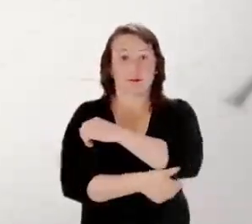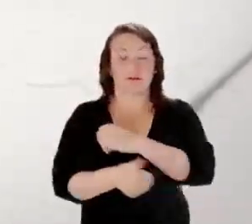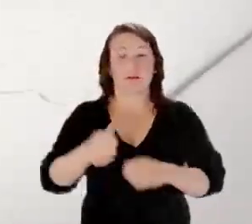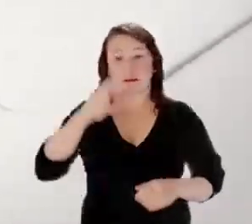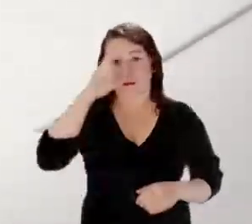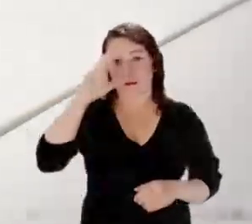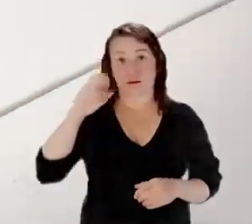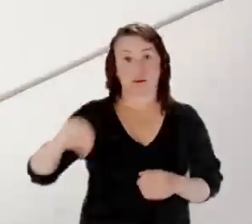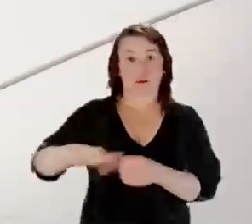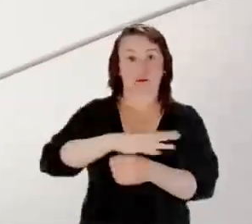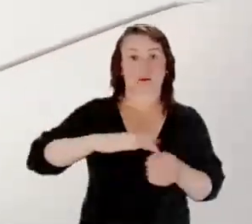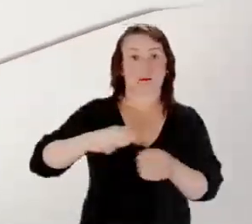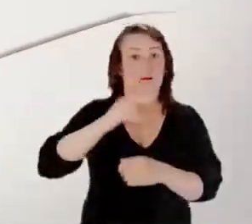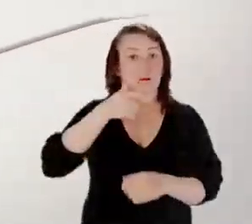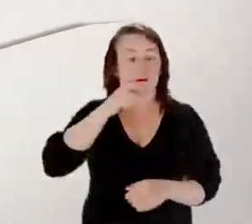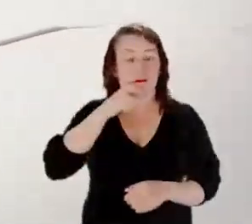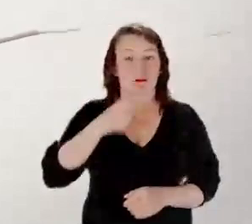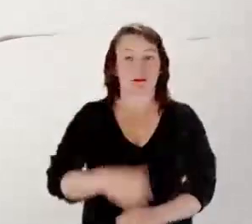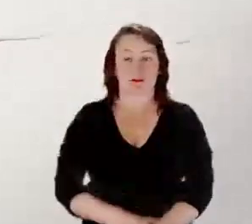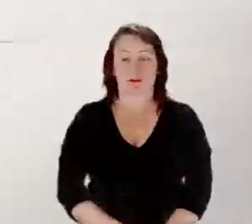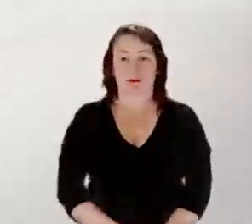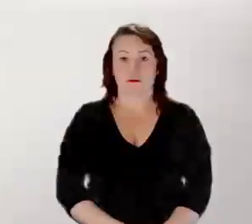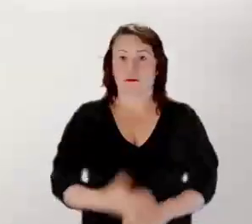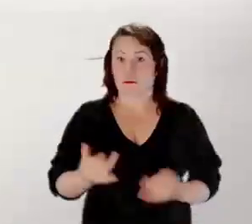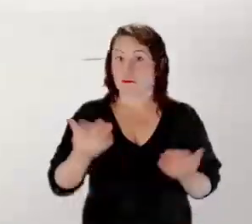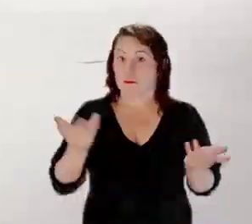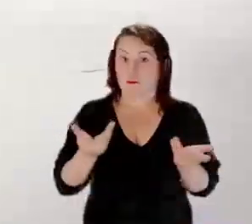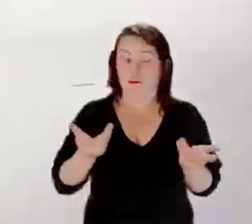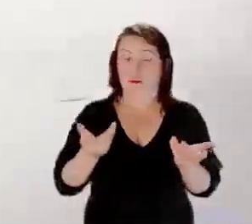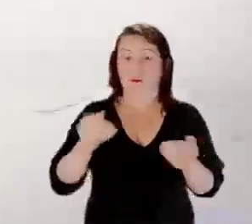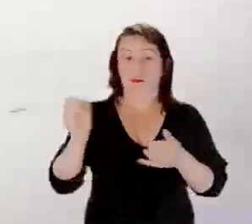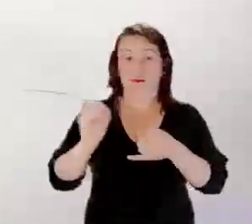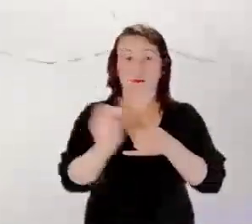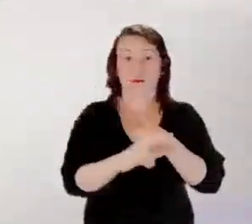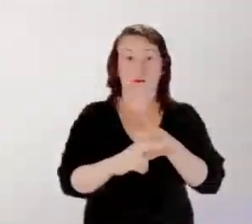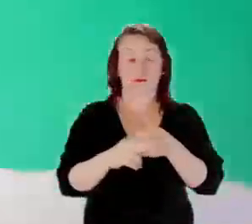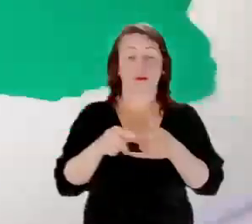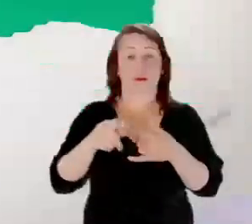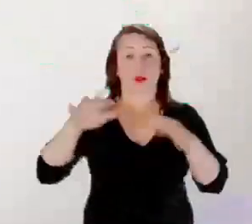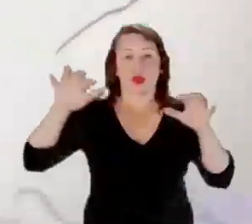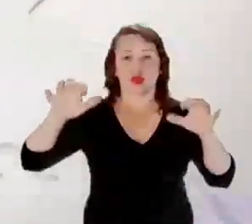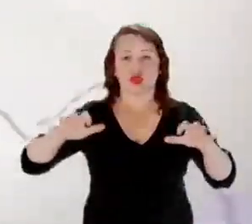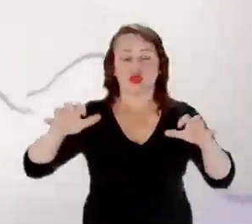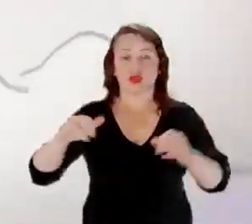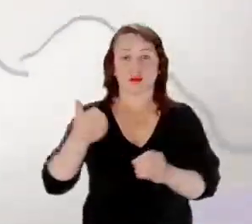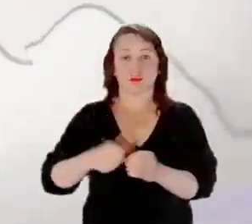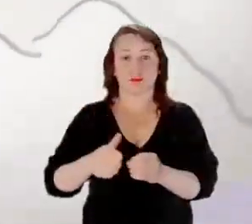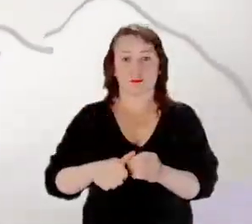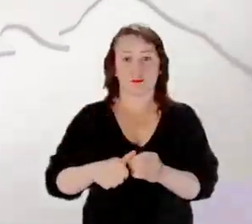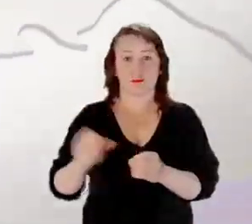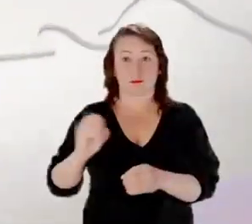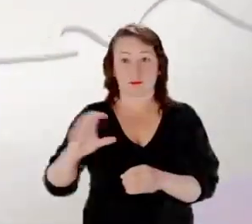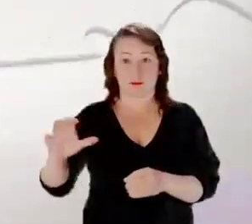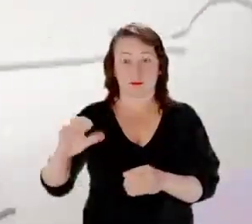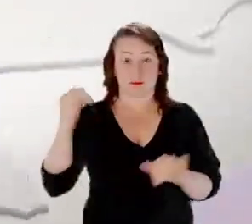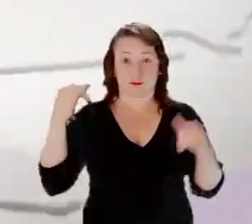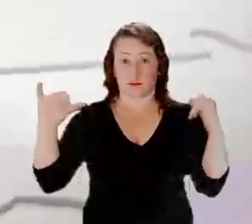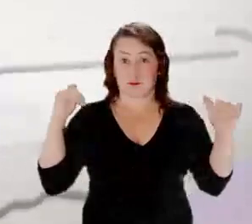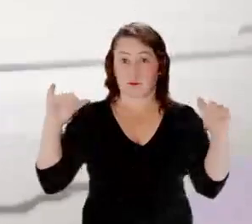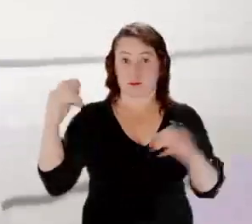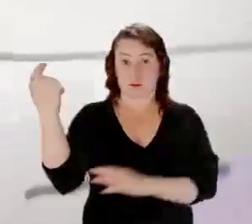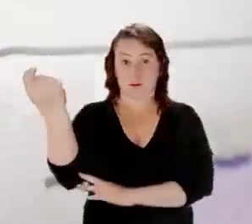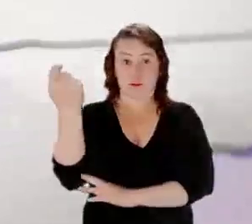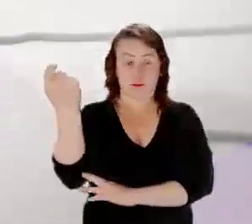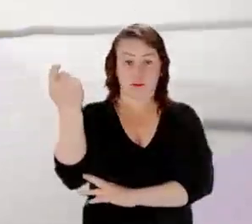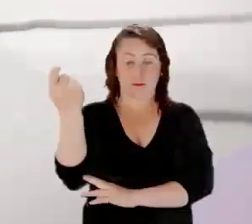Cundinamarca y zonas de Caldas. Pasemos ahora a la Orinoquía, que promete lluvias en Arauca, occidente de Casanare